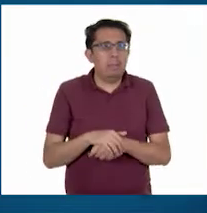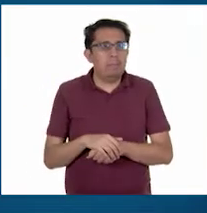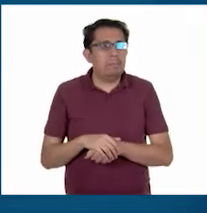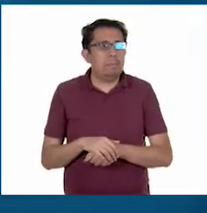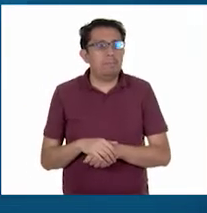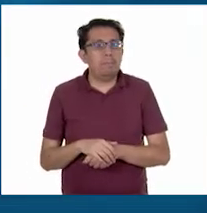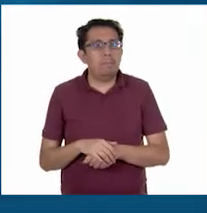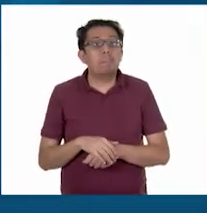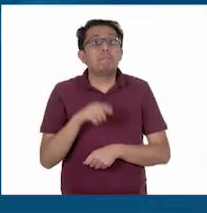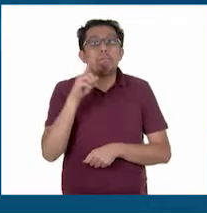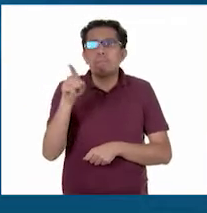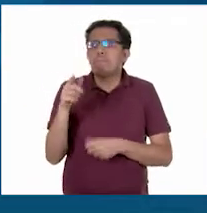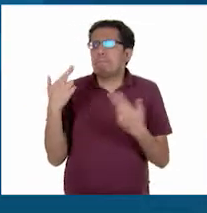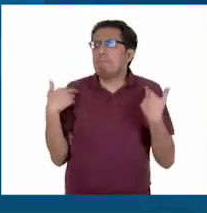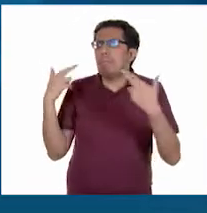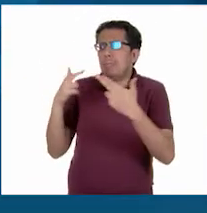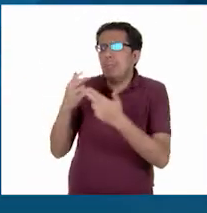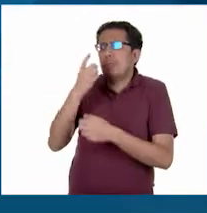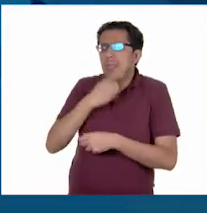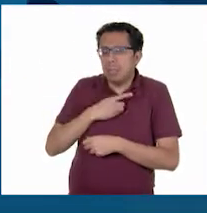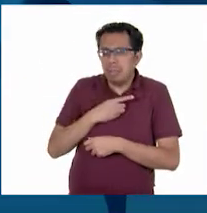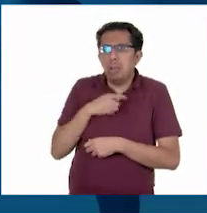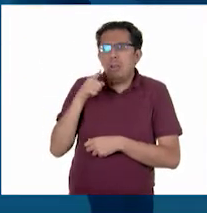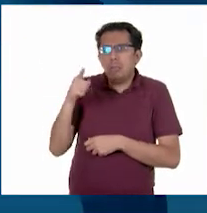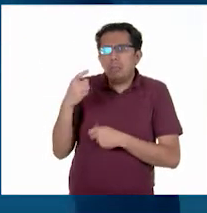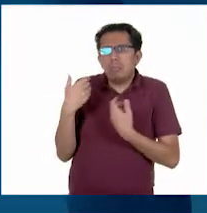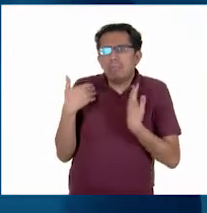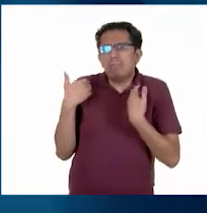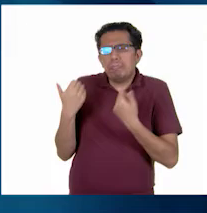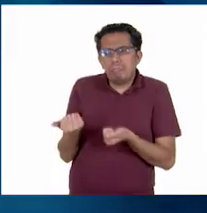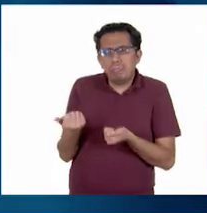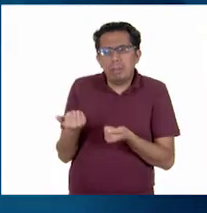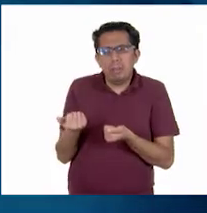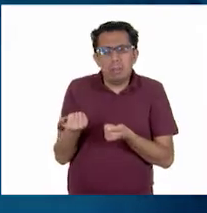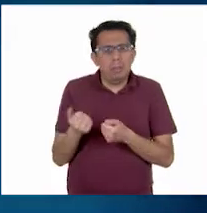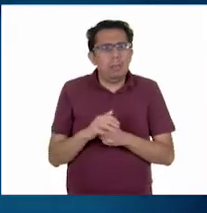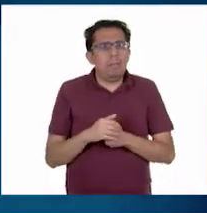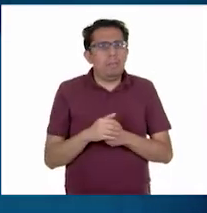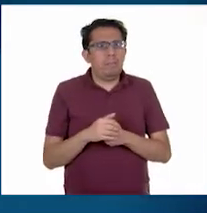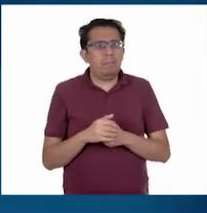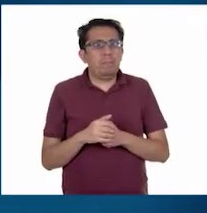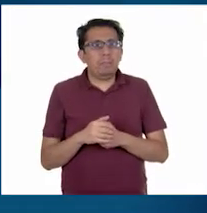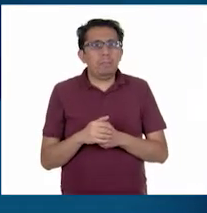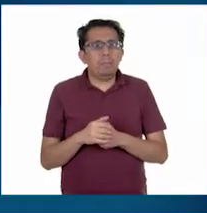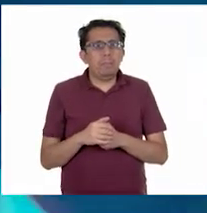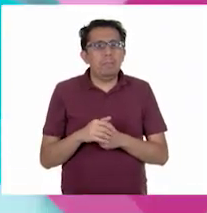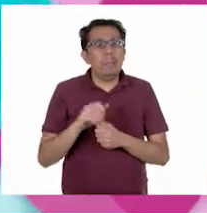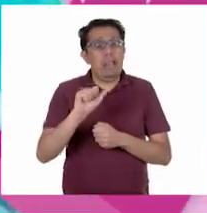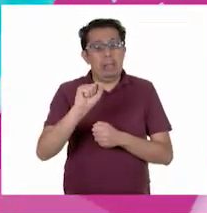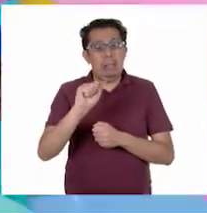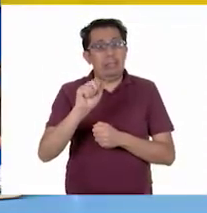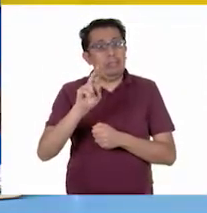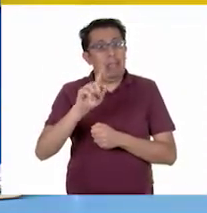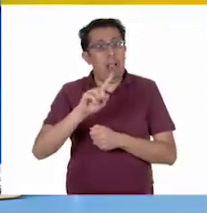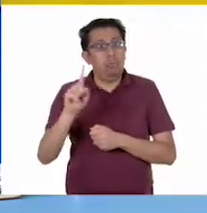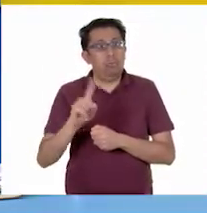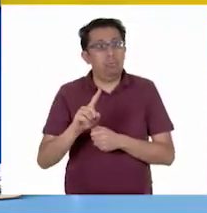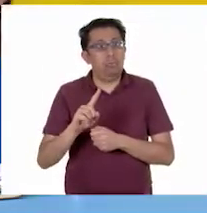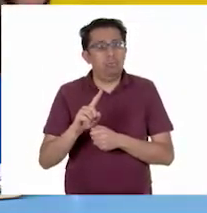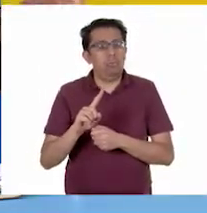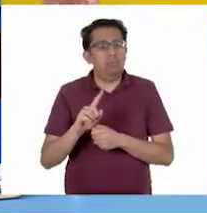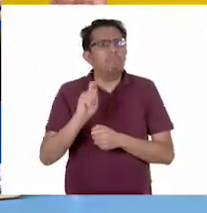dime, según tu interpretación, vamos a regresarnos al tema, ¿qué diría el haiku, el saus, si